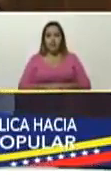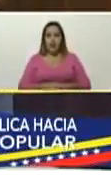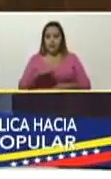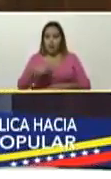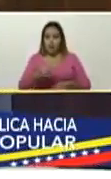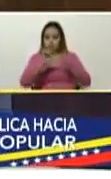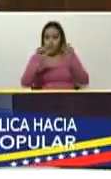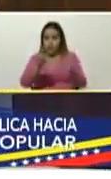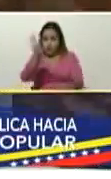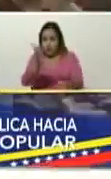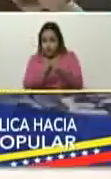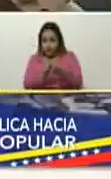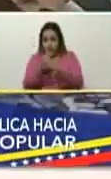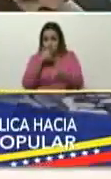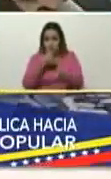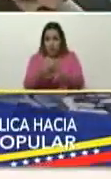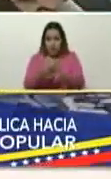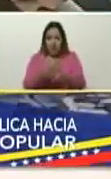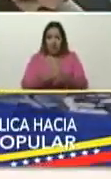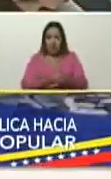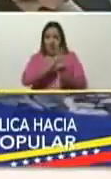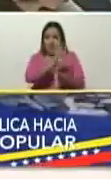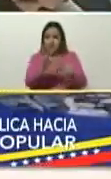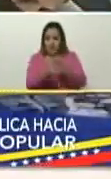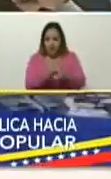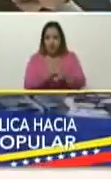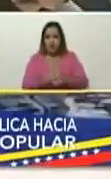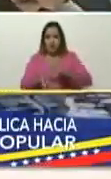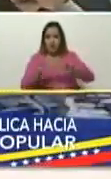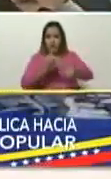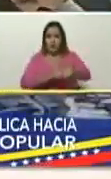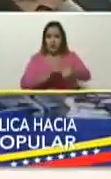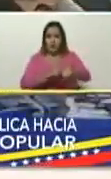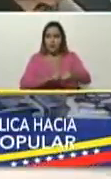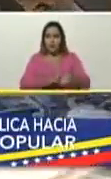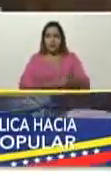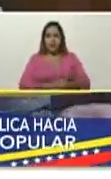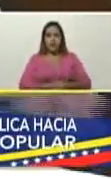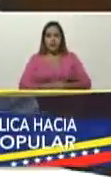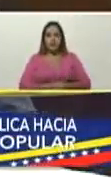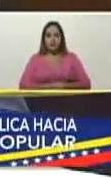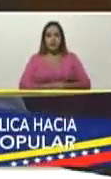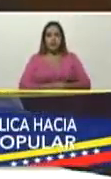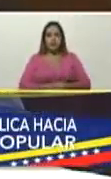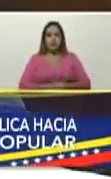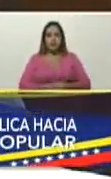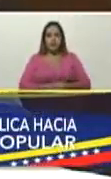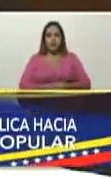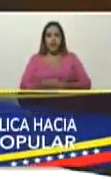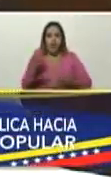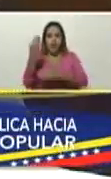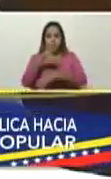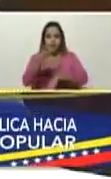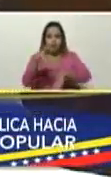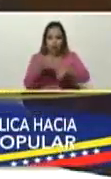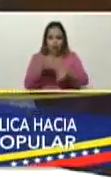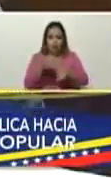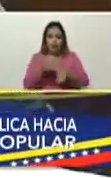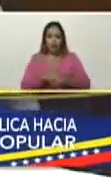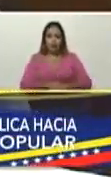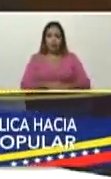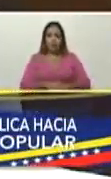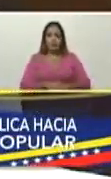sistematizar, simplificar, adaptar a los nuevos tiempos esas leyes del poder popular. En la Asamblea Nacional, de inmediato,